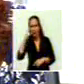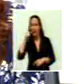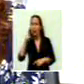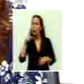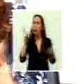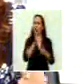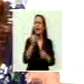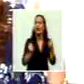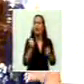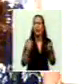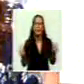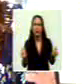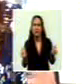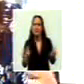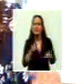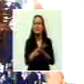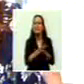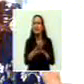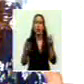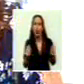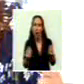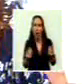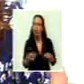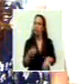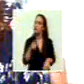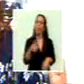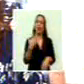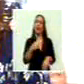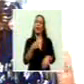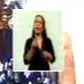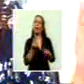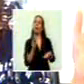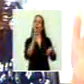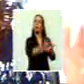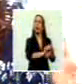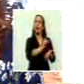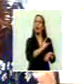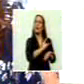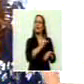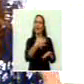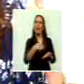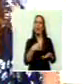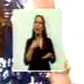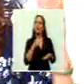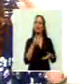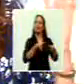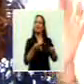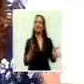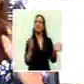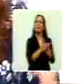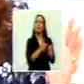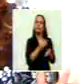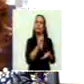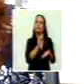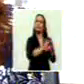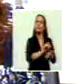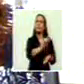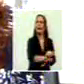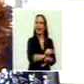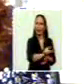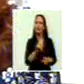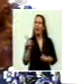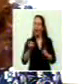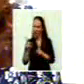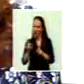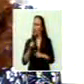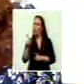país radicaba precisamente en reducir el presupuesto de las universidades. Algunas ministras que fueron compañeras de él siguen revoloteando todavía